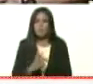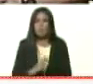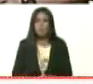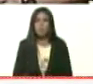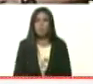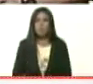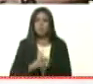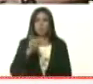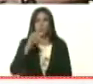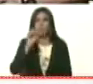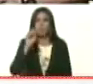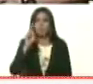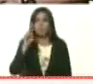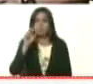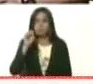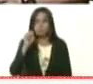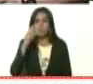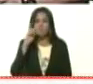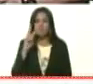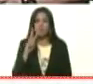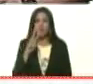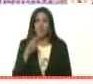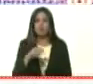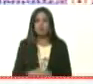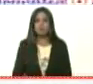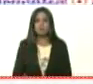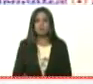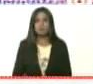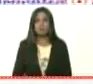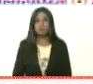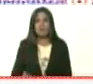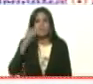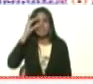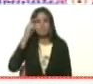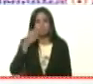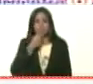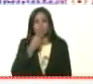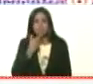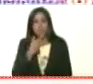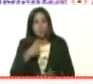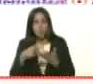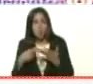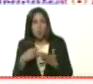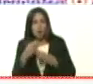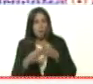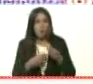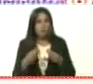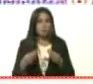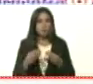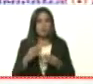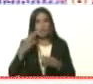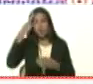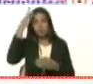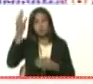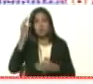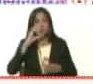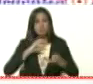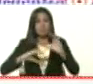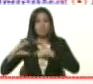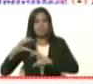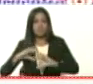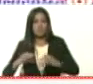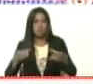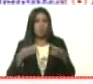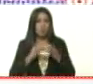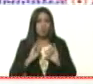Rivero. Fíjate, Delcy, la maravilla de lo que podemos hacer. El Consejo Científico, la Ministra de Ciencia y su